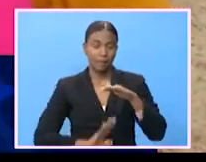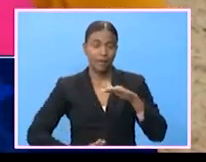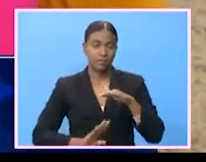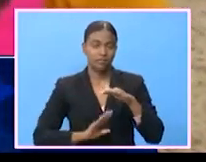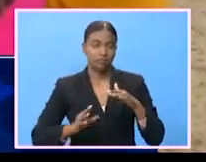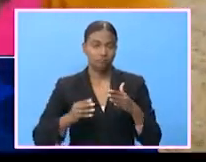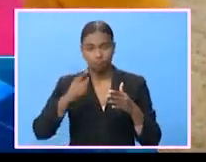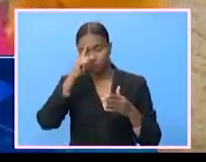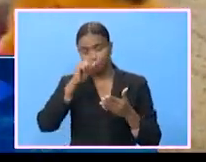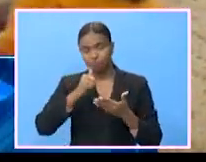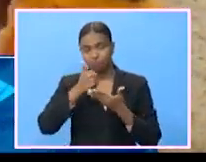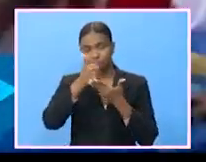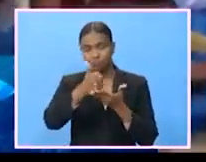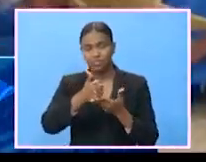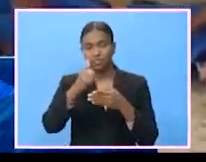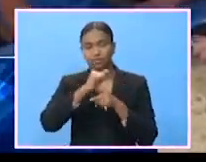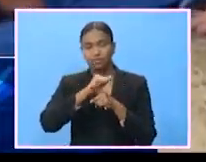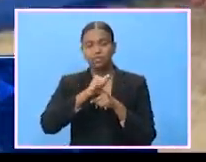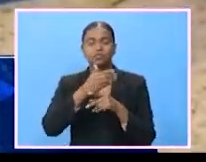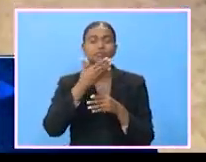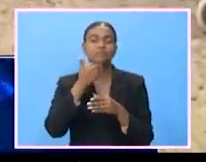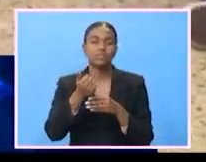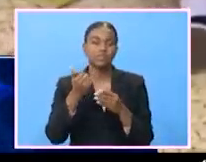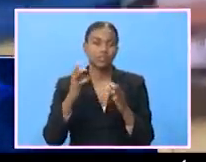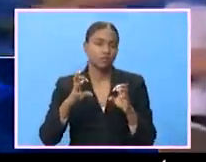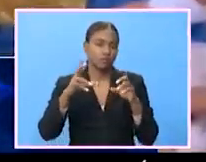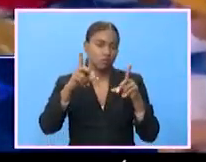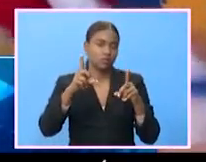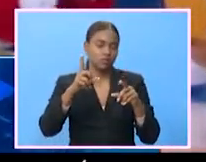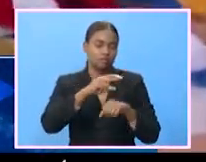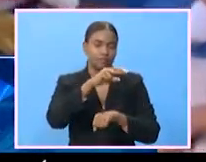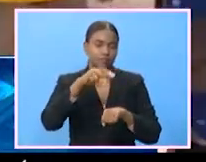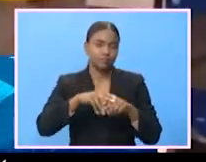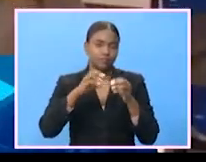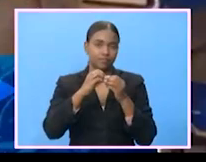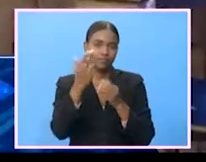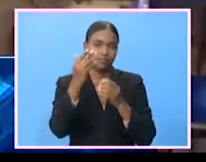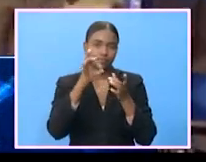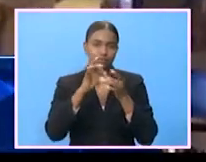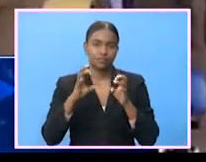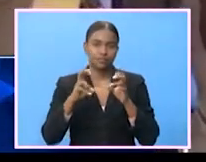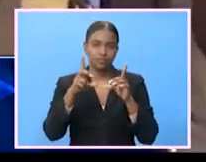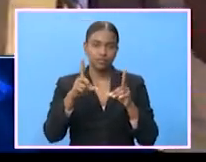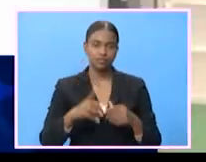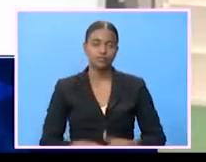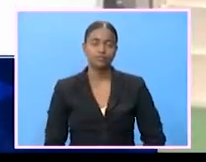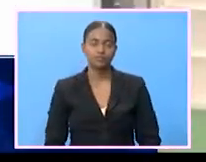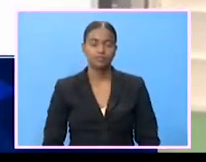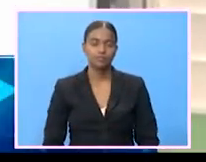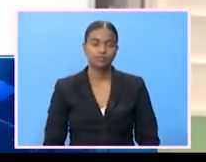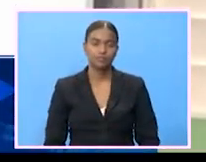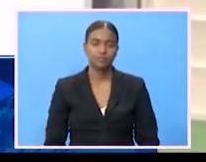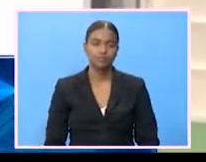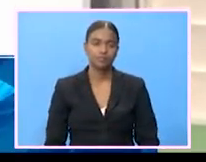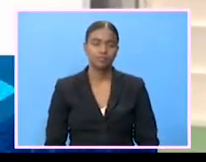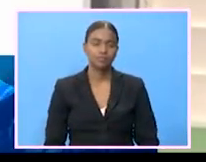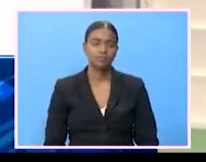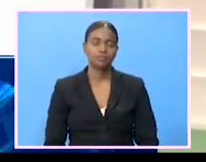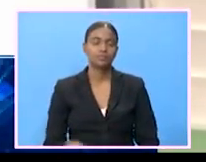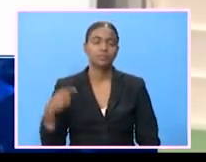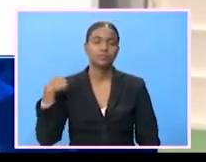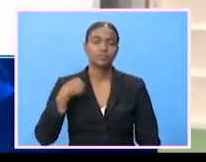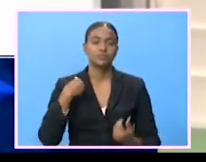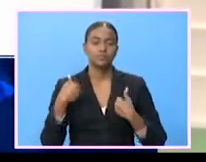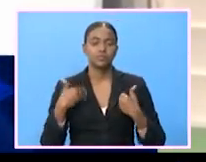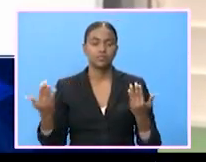para seguir implementando las buenas prácticas educativas de la Regional 13 de Educación. Estamos aquí para conocer los